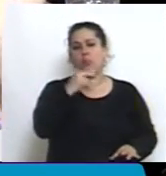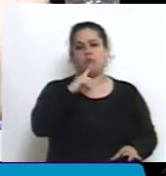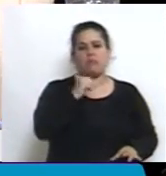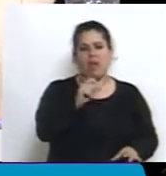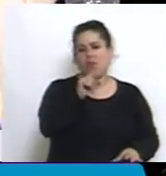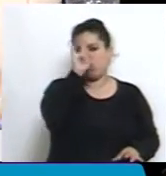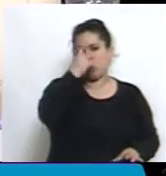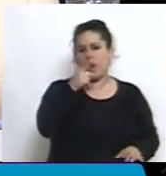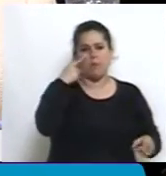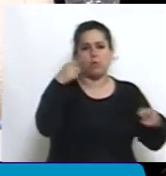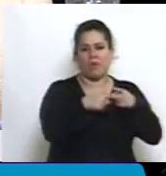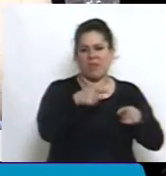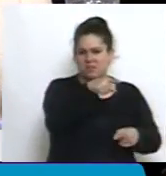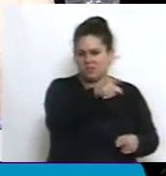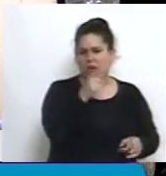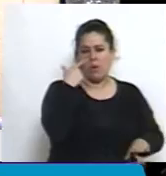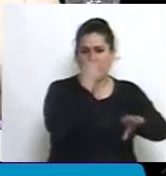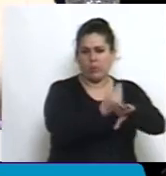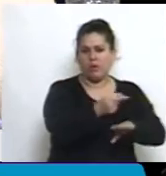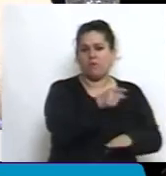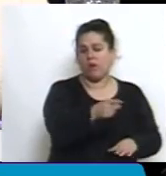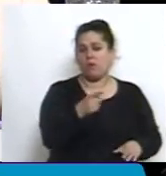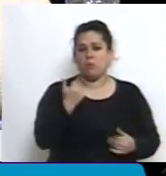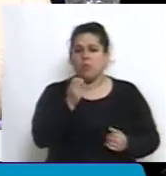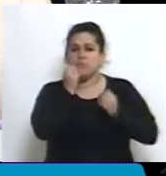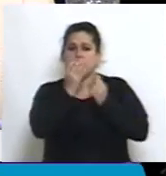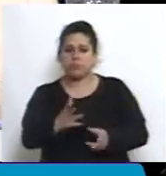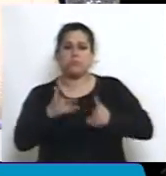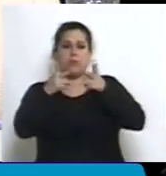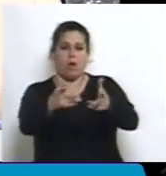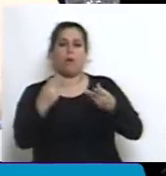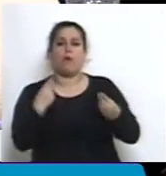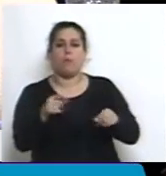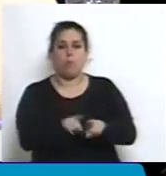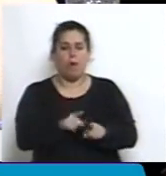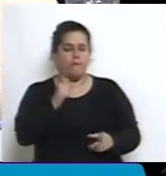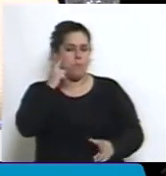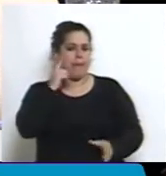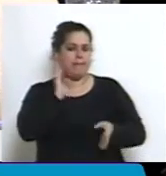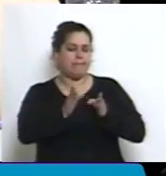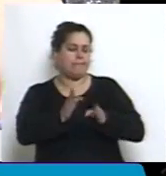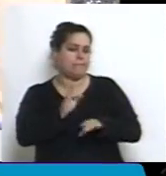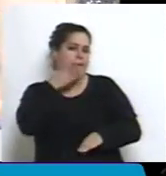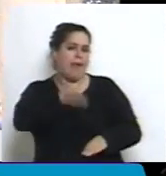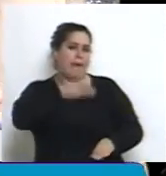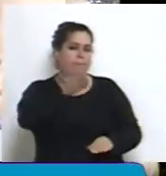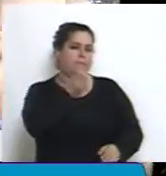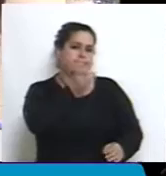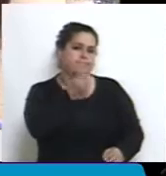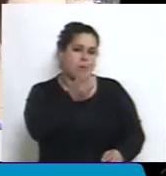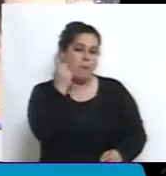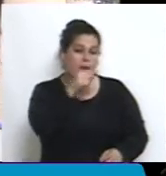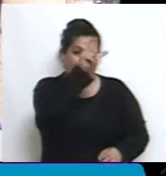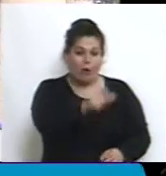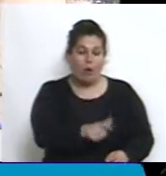Porque pudieron hablar, pudieron sacarlo afuera, le sirvió como terapia, pero el